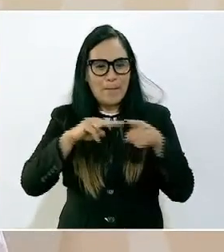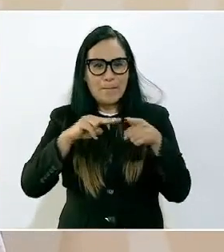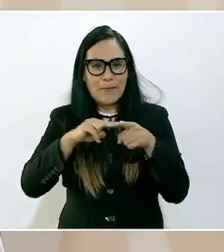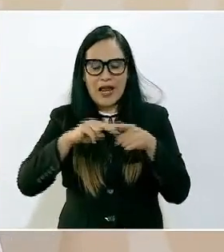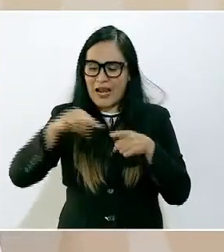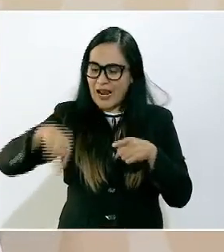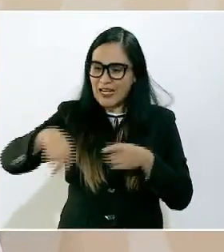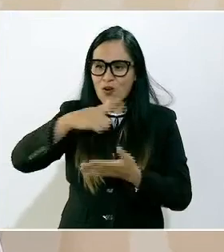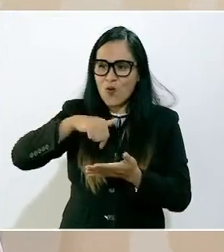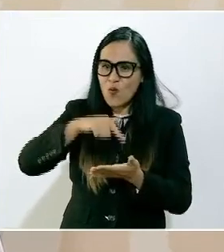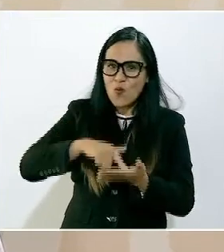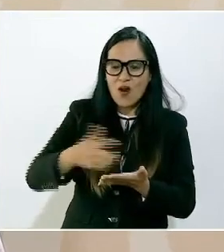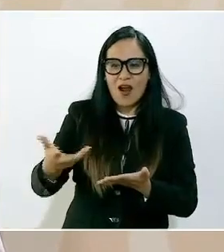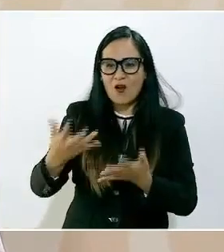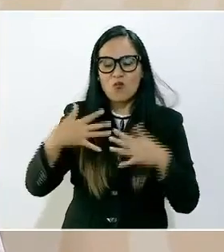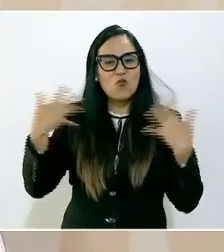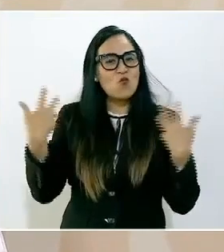histórico,